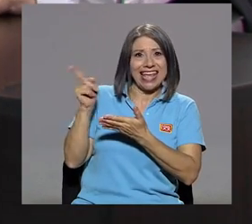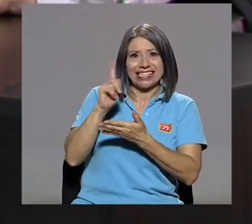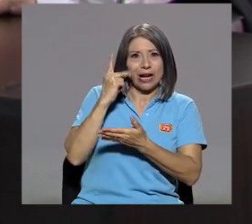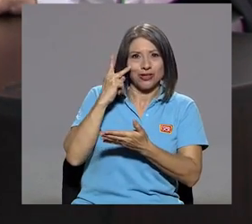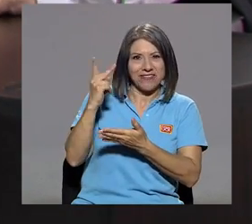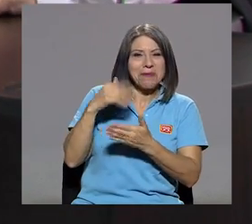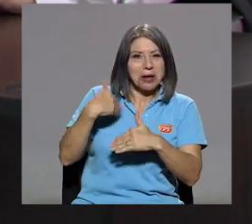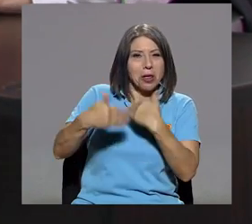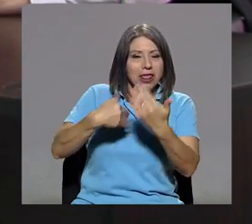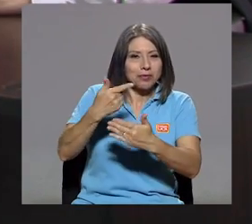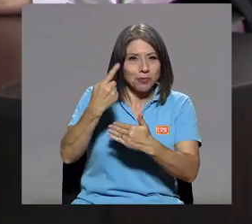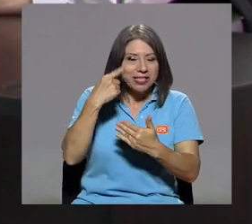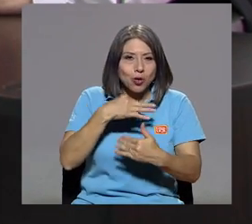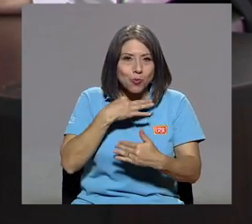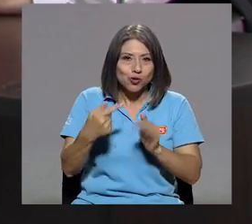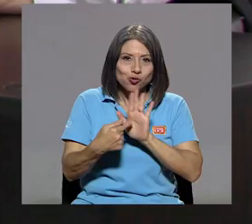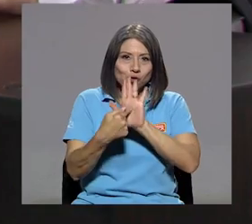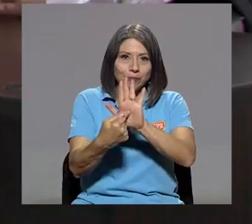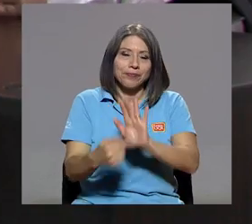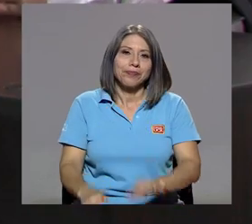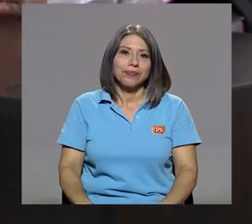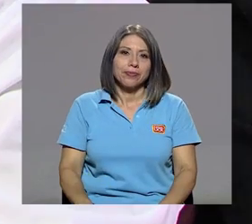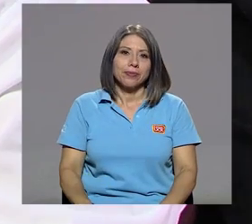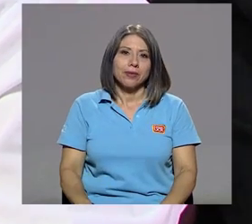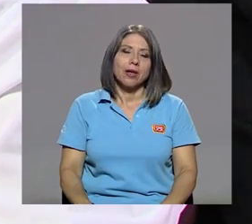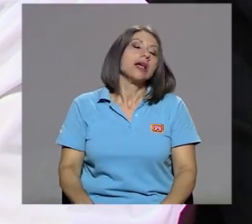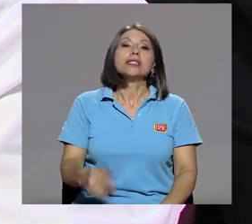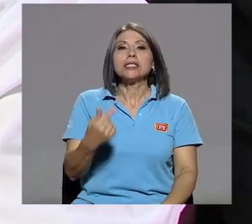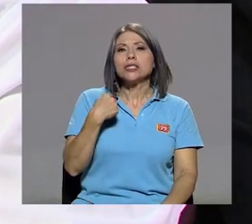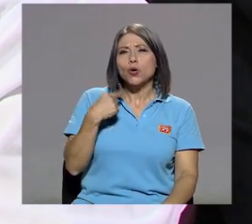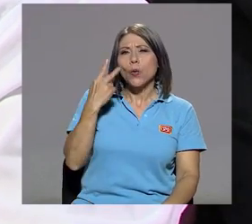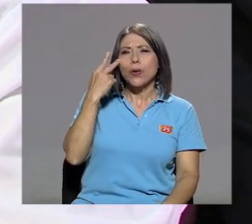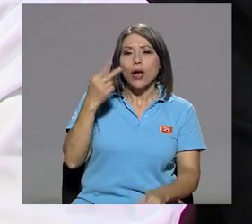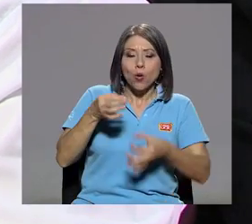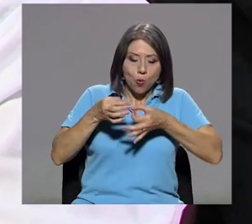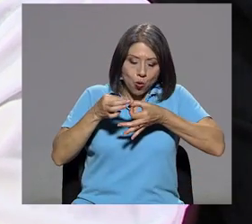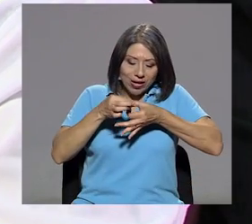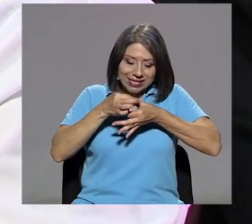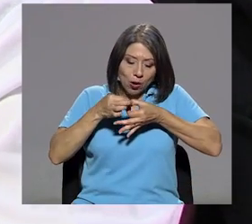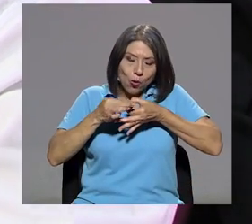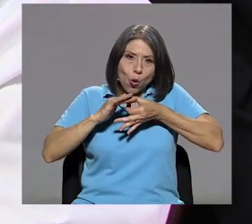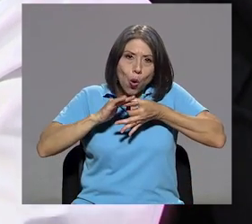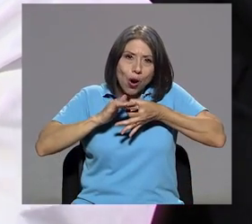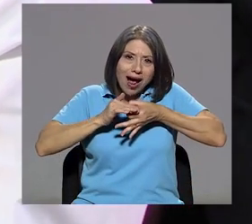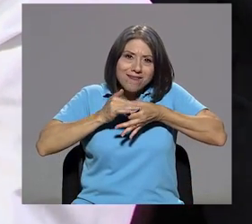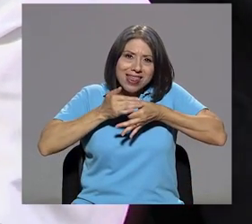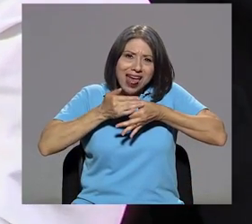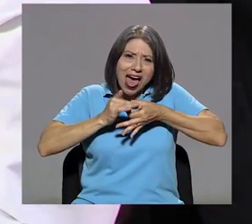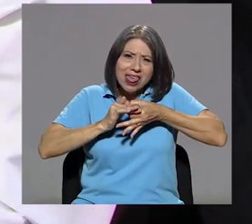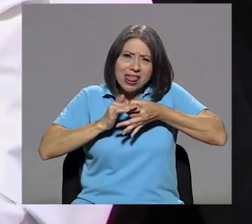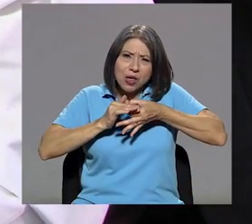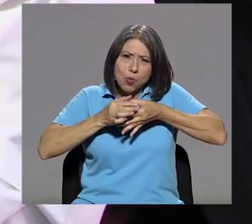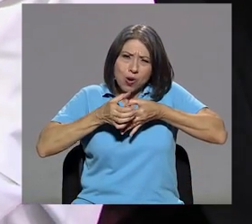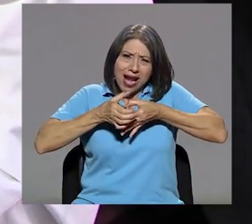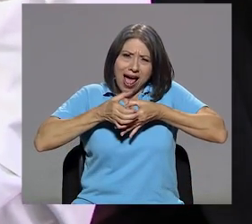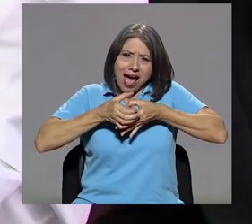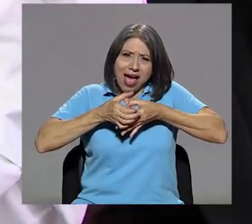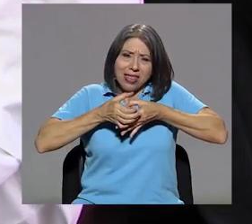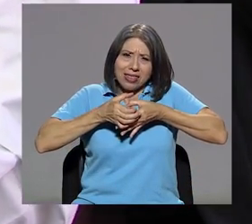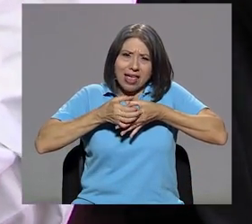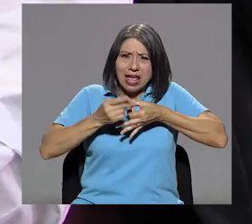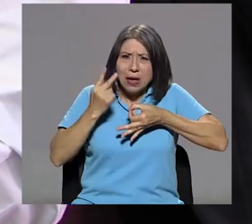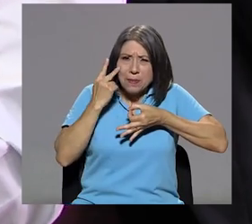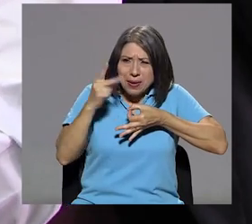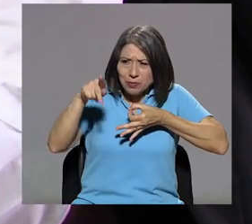en otra para... Ahora lo buscamos con mucho gusto. Entonces, si yo me encuentro que esa concavidad está aumentada de tamaño y hay pacientes que vemos que